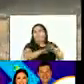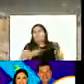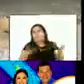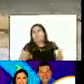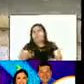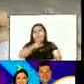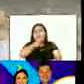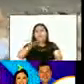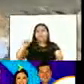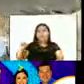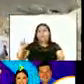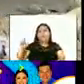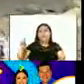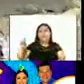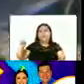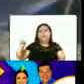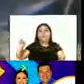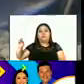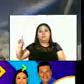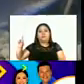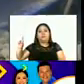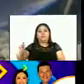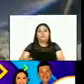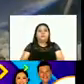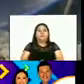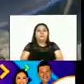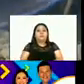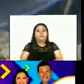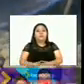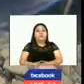Aldair Tadeo, Noticiero Hechos.